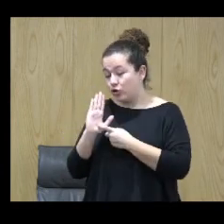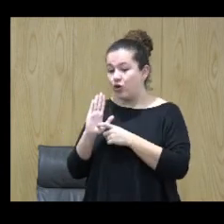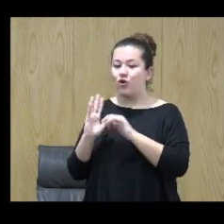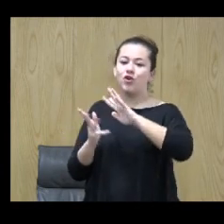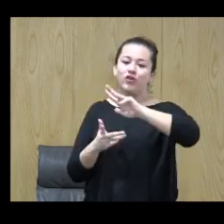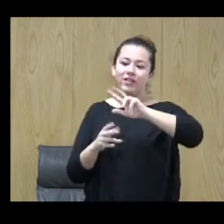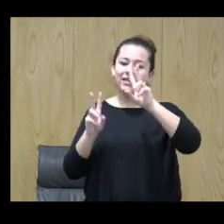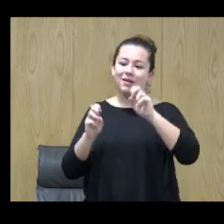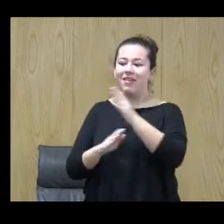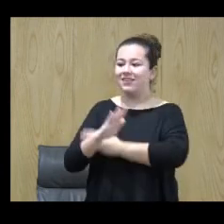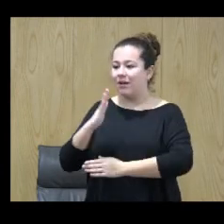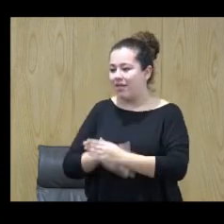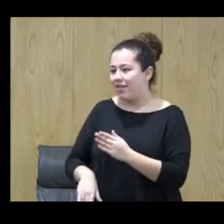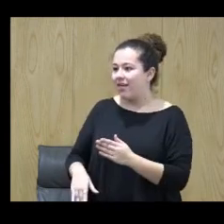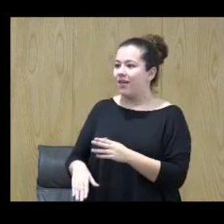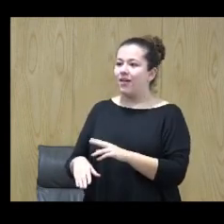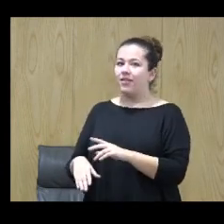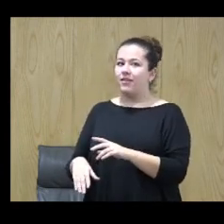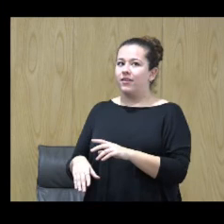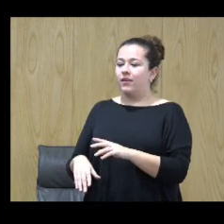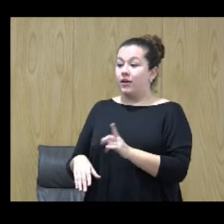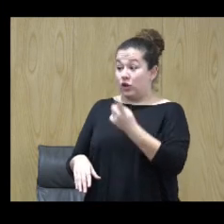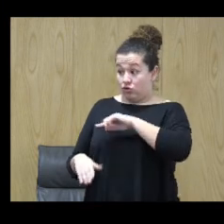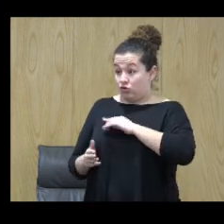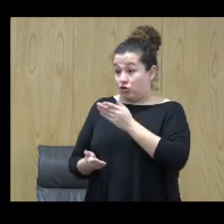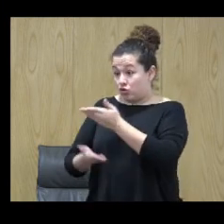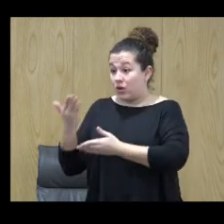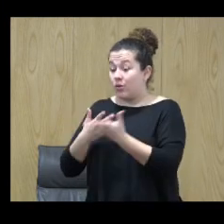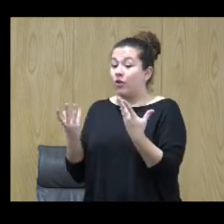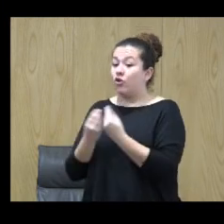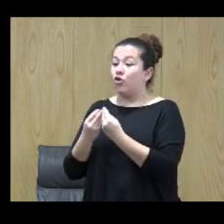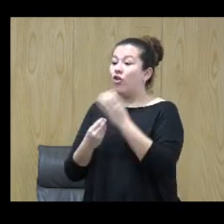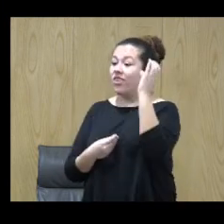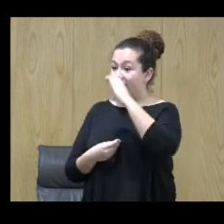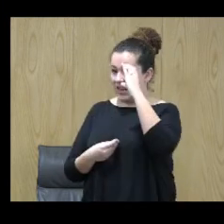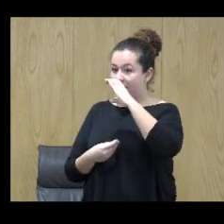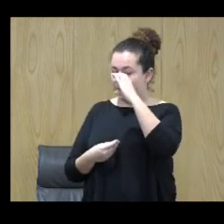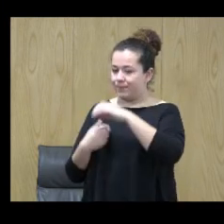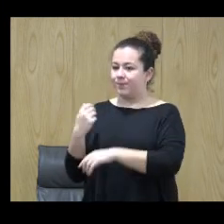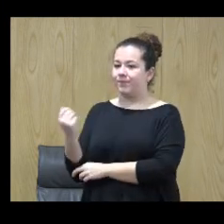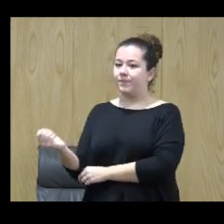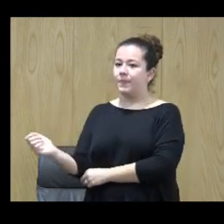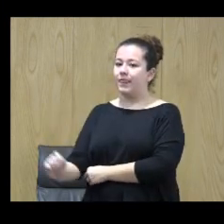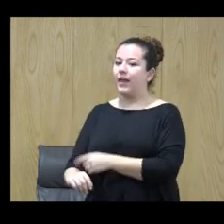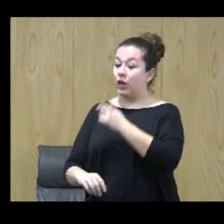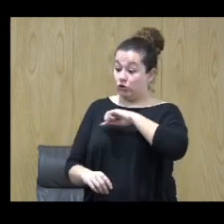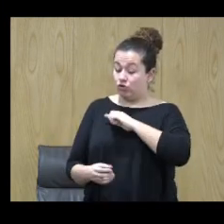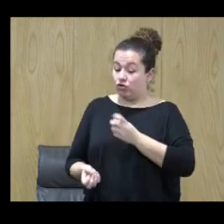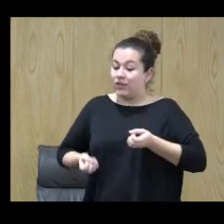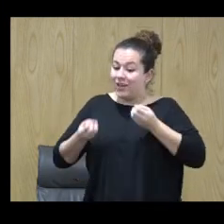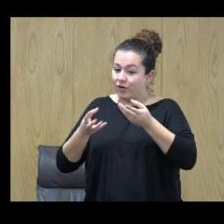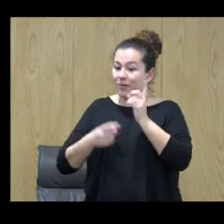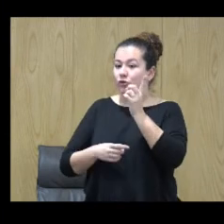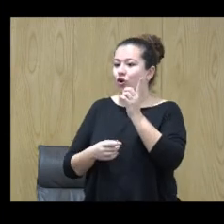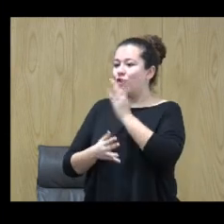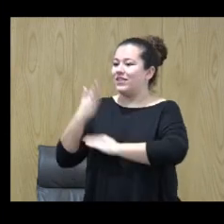sobre discapacidad, en las que estamos colaborando con el CERMI y en las que informamos no solo de discapacidad